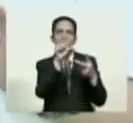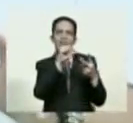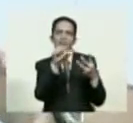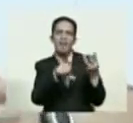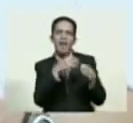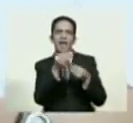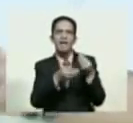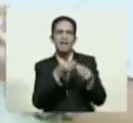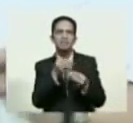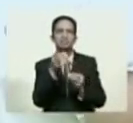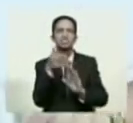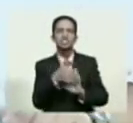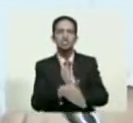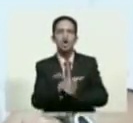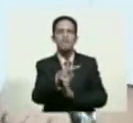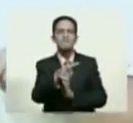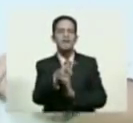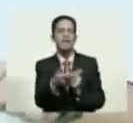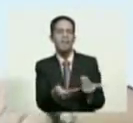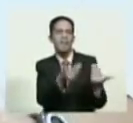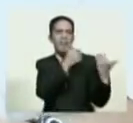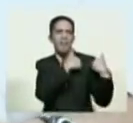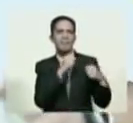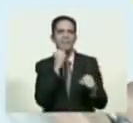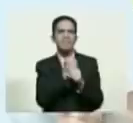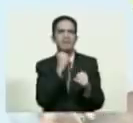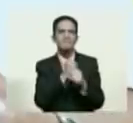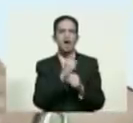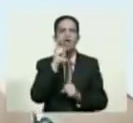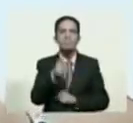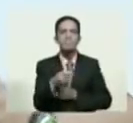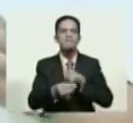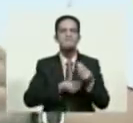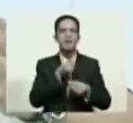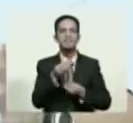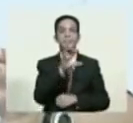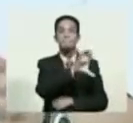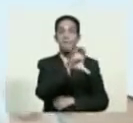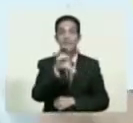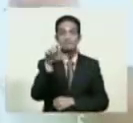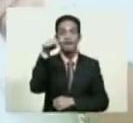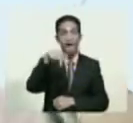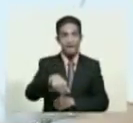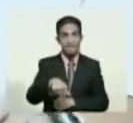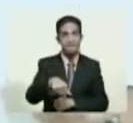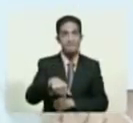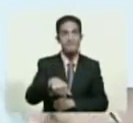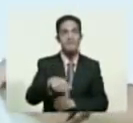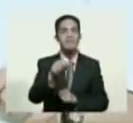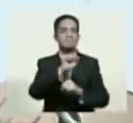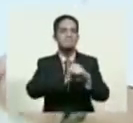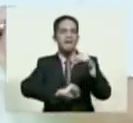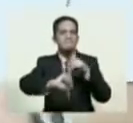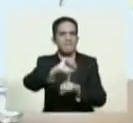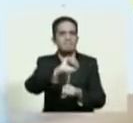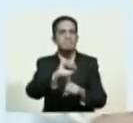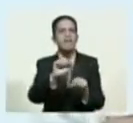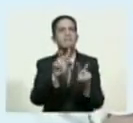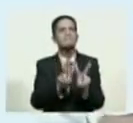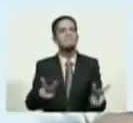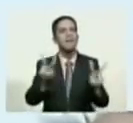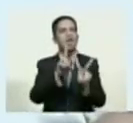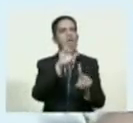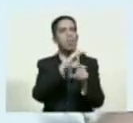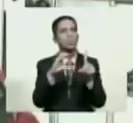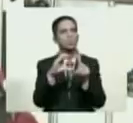Villegas sobre este papel que deben jugar los países hoy en la región, los países progresistas, y es defender sus valores